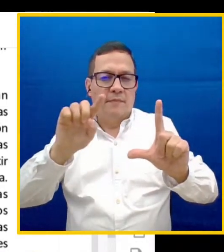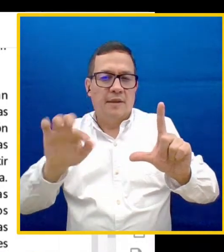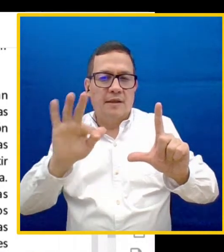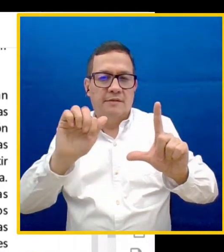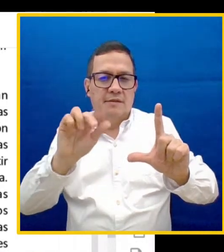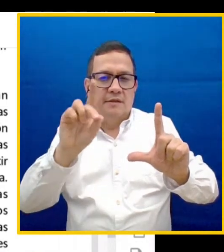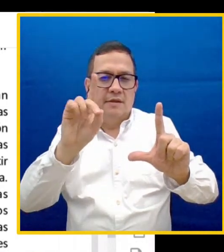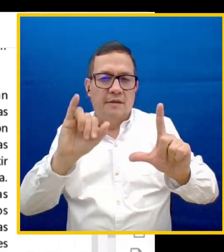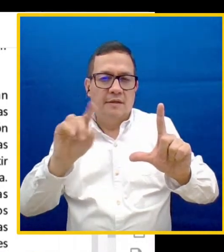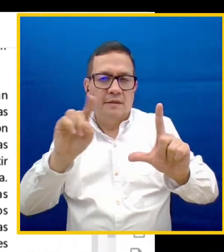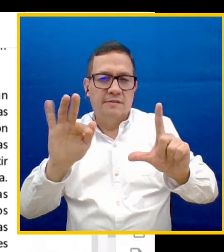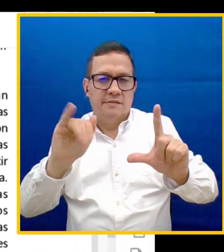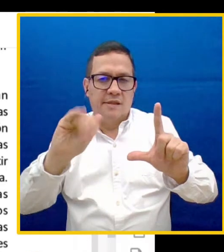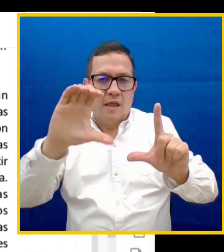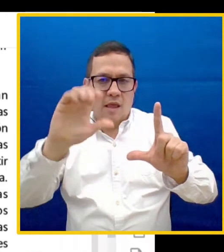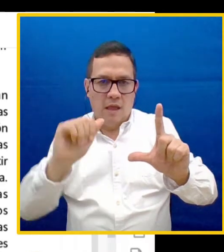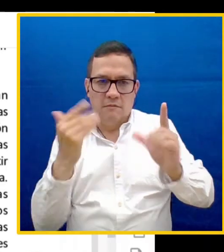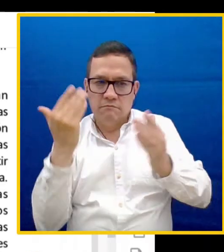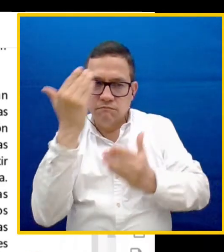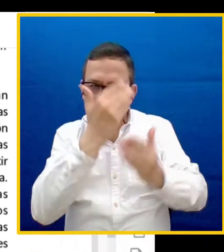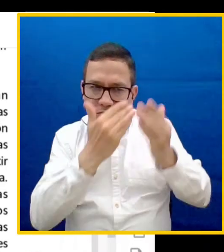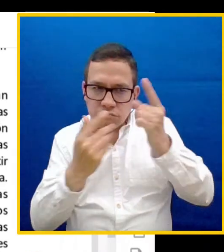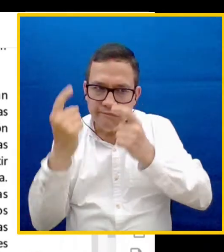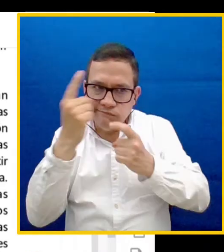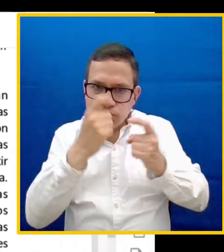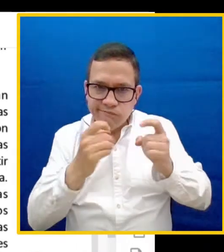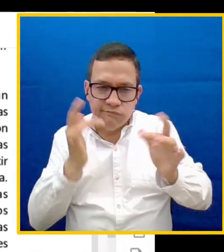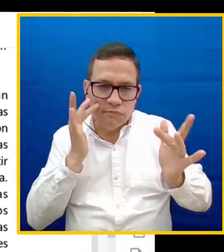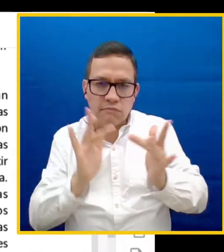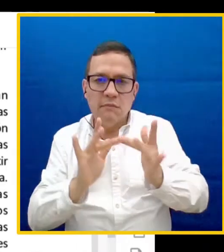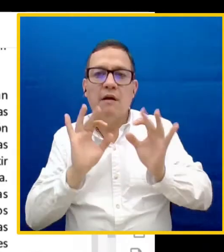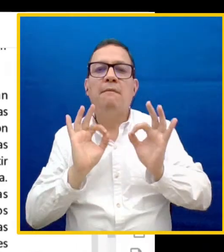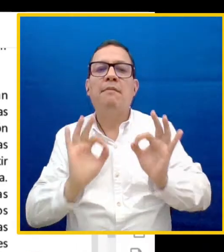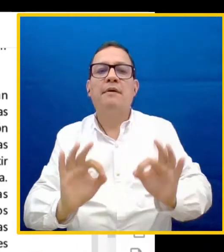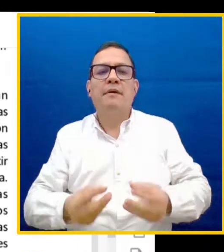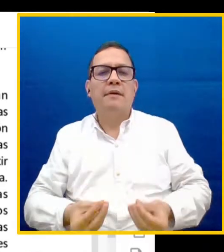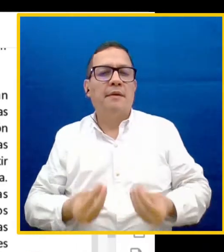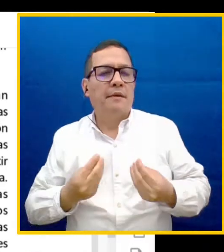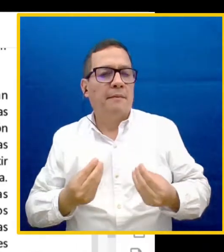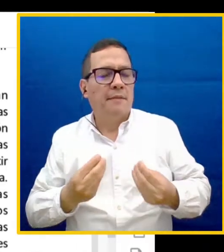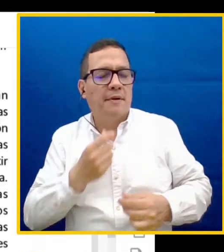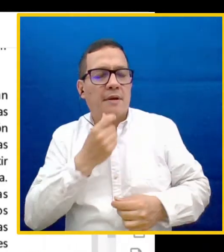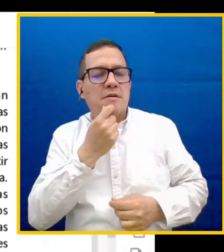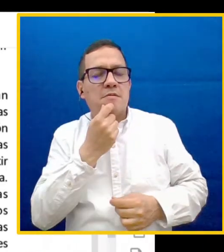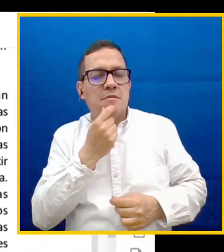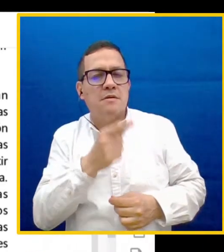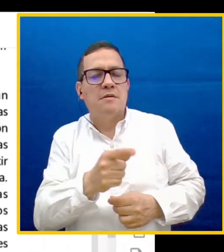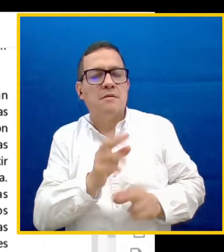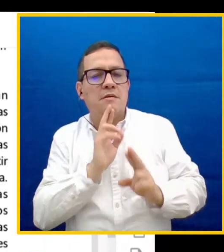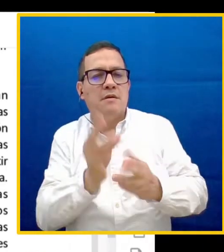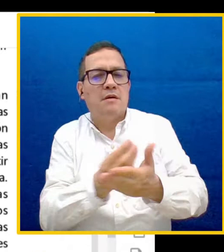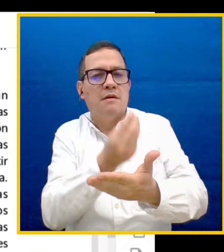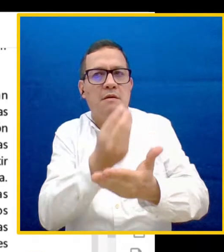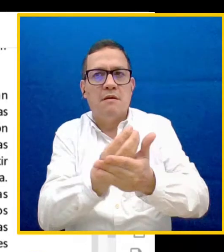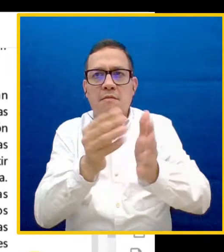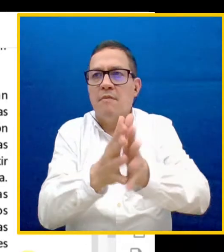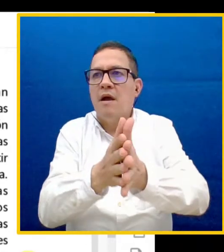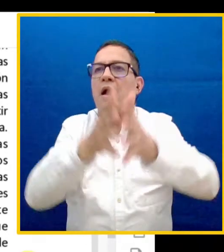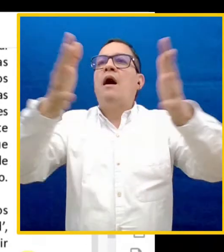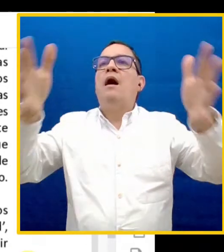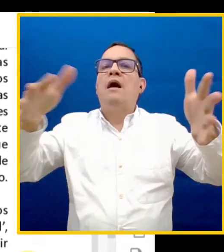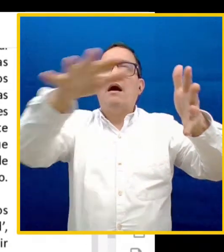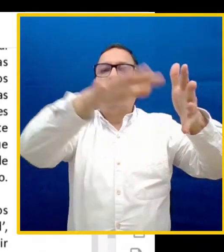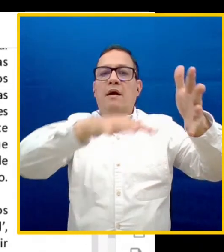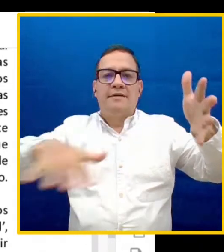el análisis que corresponda, generalmente con el objetivo de extender los resultados a un universo más amplio.